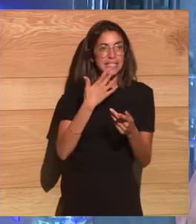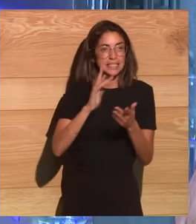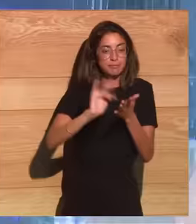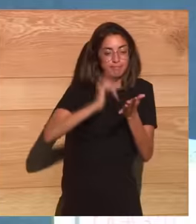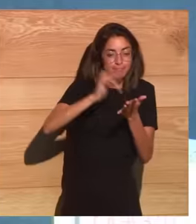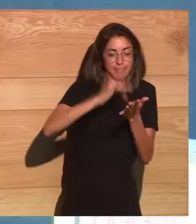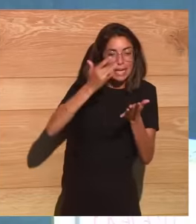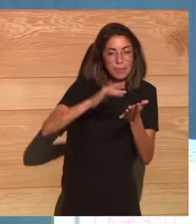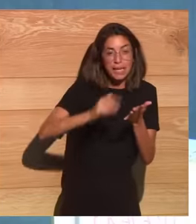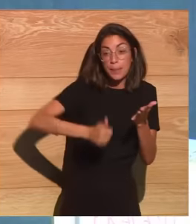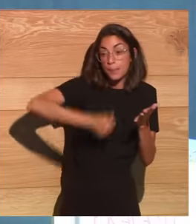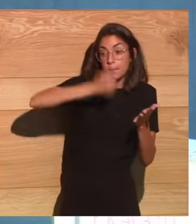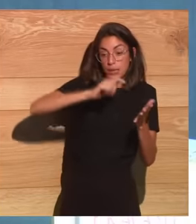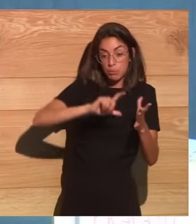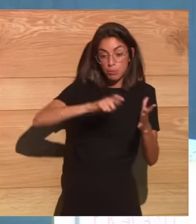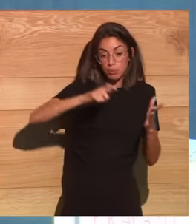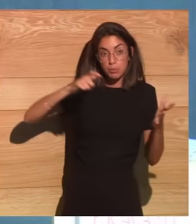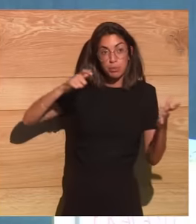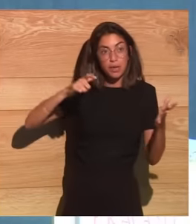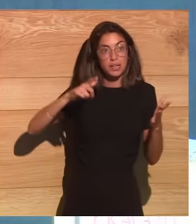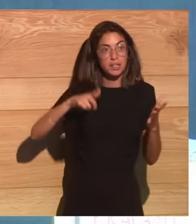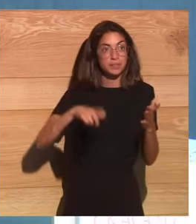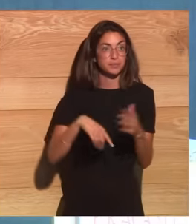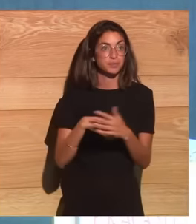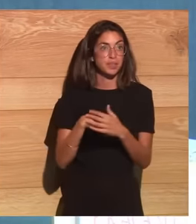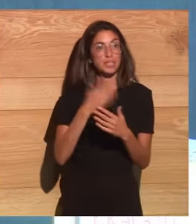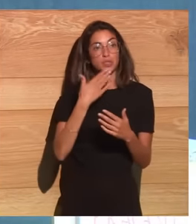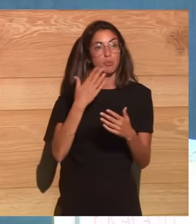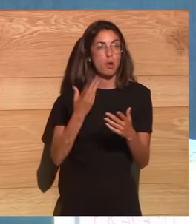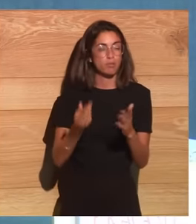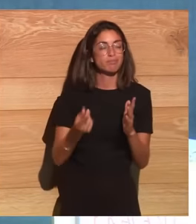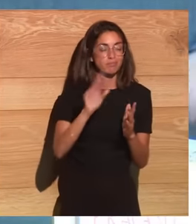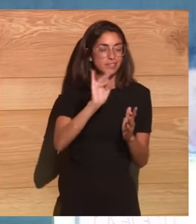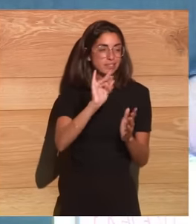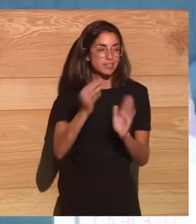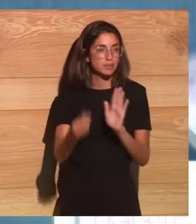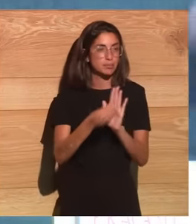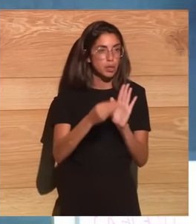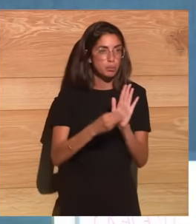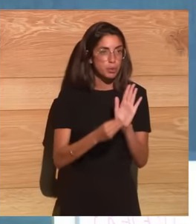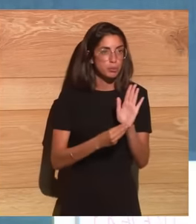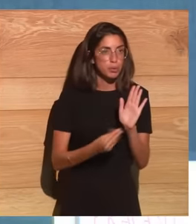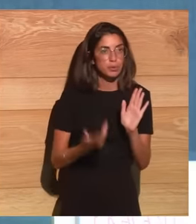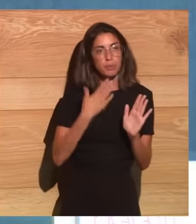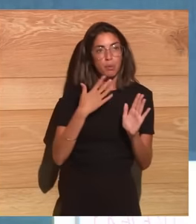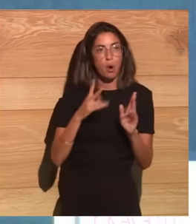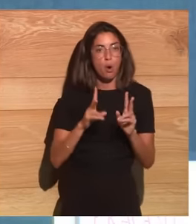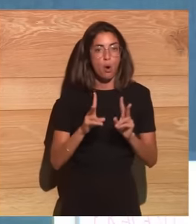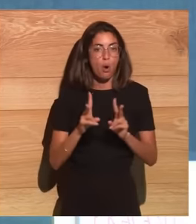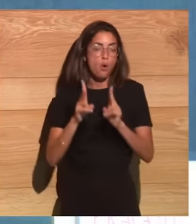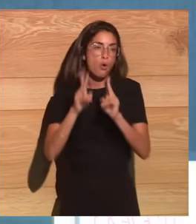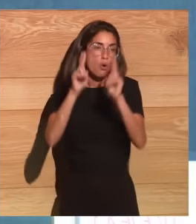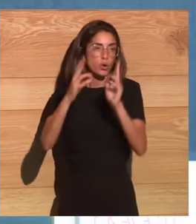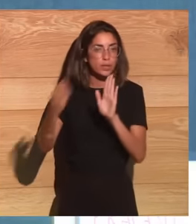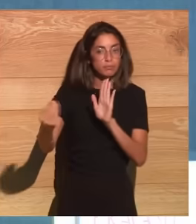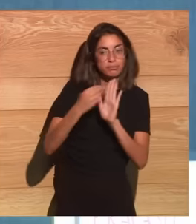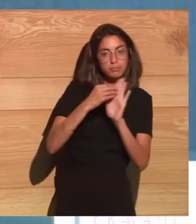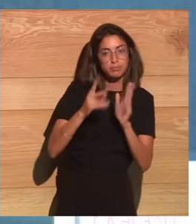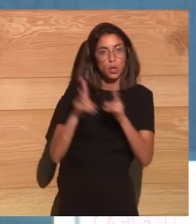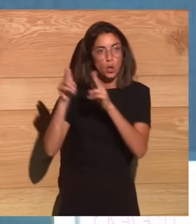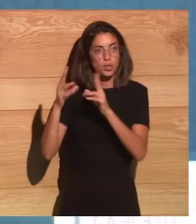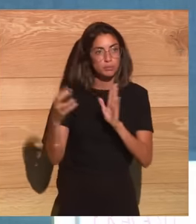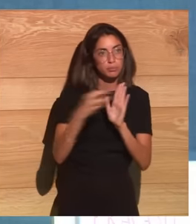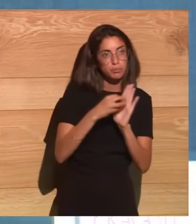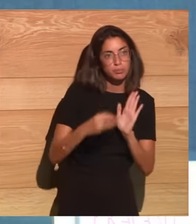palabras. Claro, al final es verdad que le va a meter rellenito, cortas y pegas de internet. Las 10